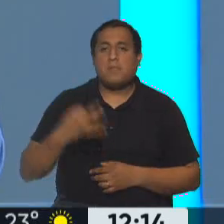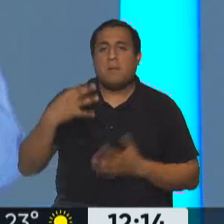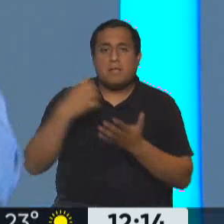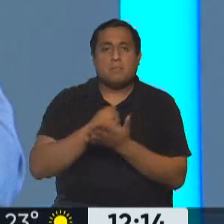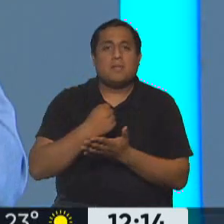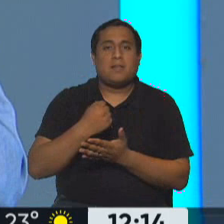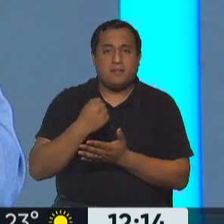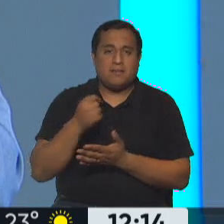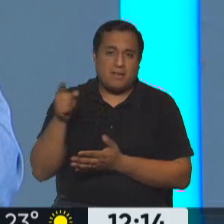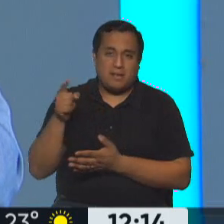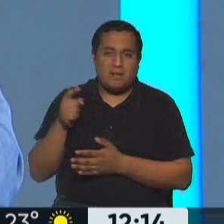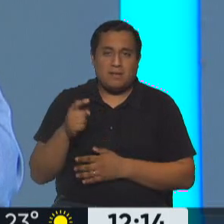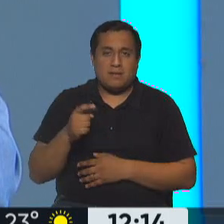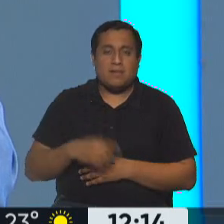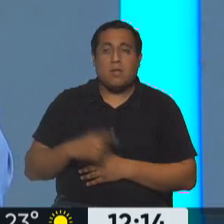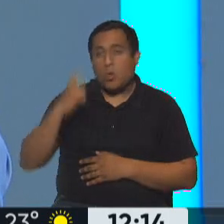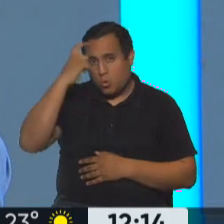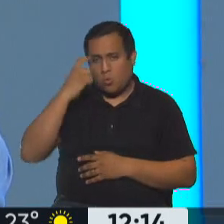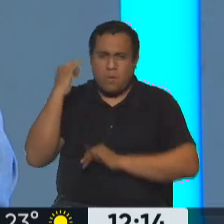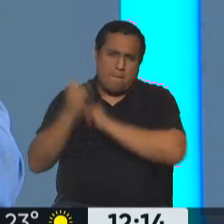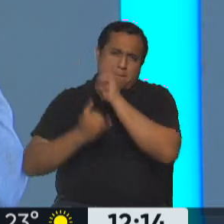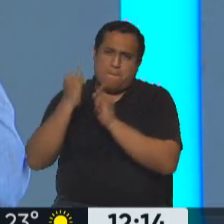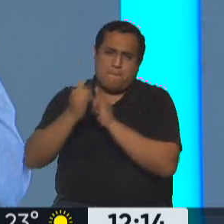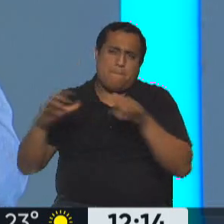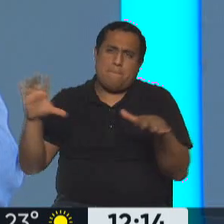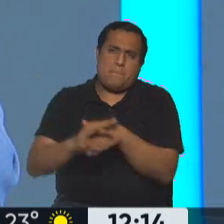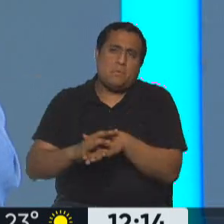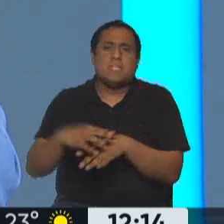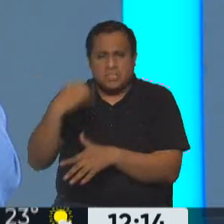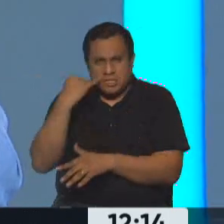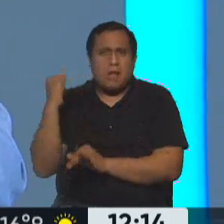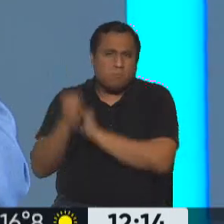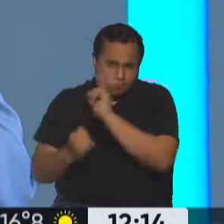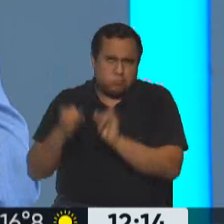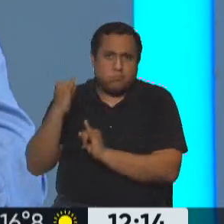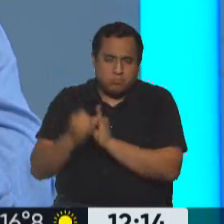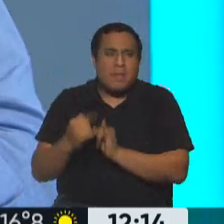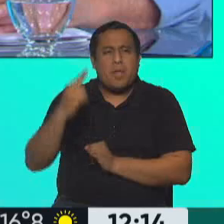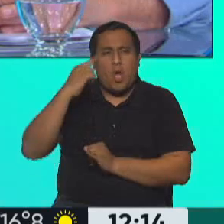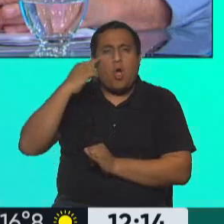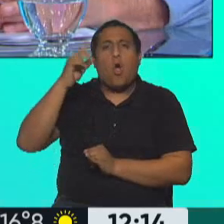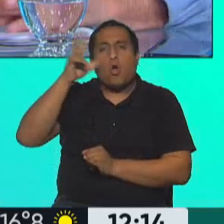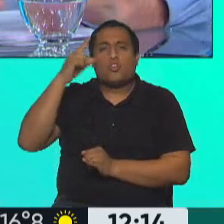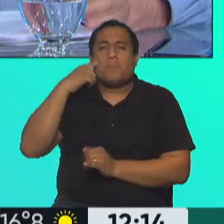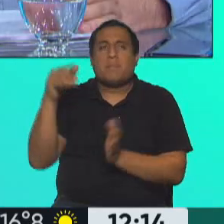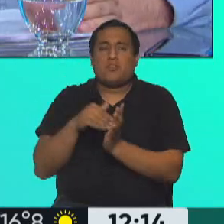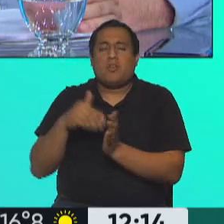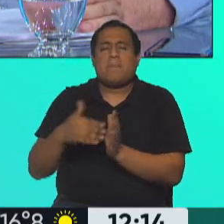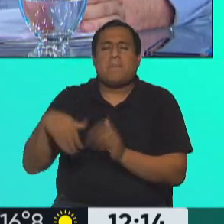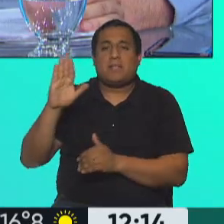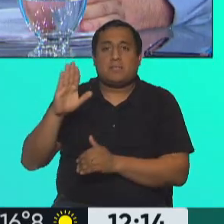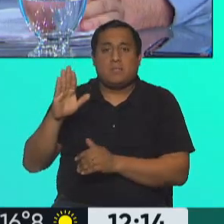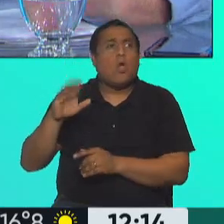nuestro columnista la pegó. Exacto. Hace tiempo que viene diciendo en esta columna que iban a ser más de 8.000 millones y fue el único